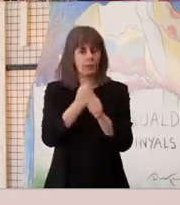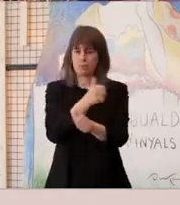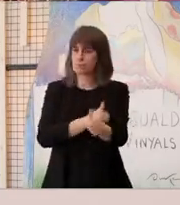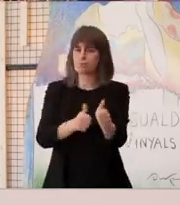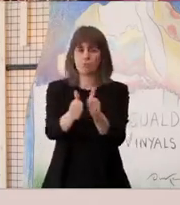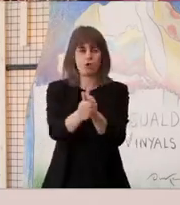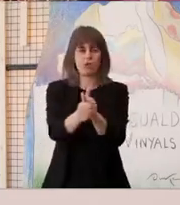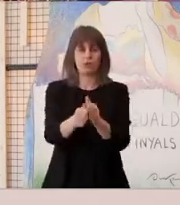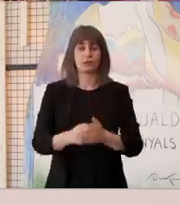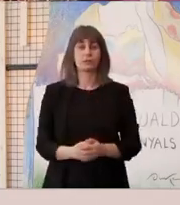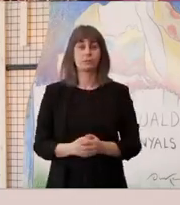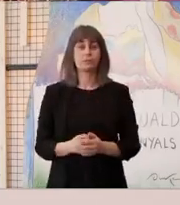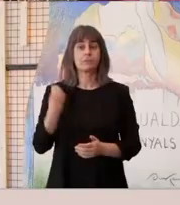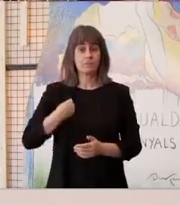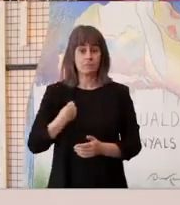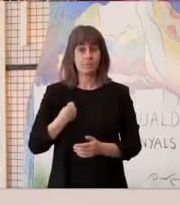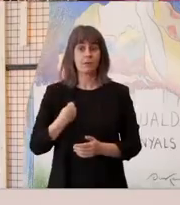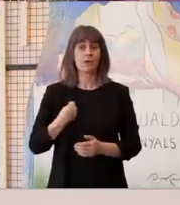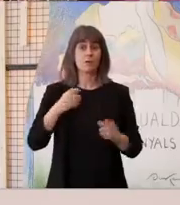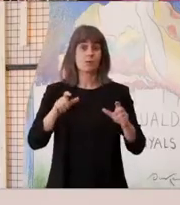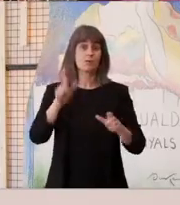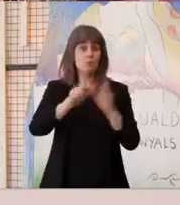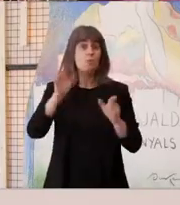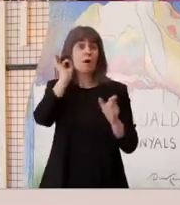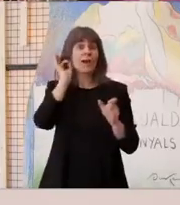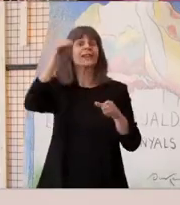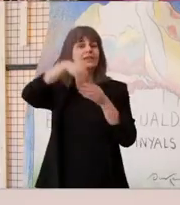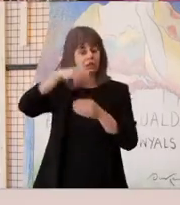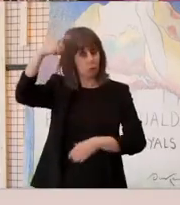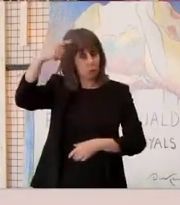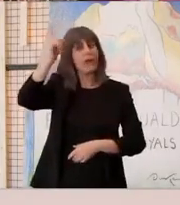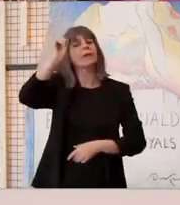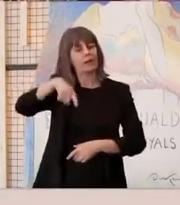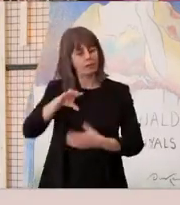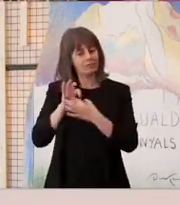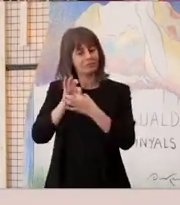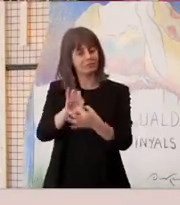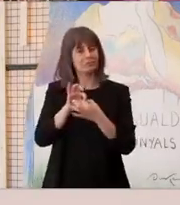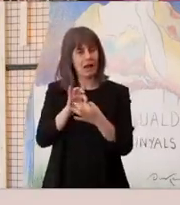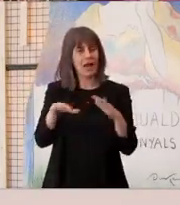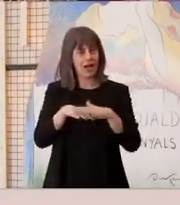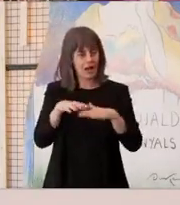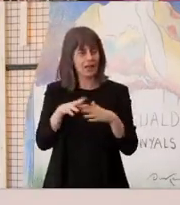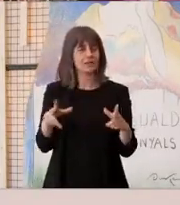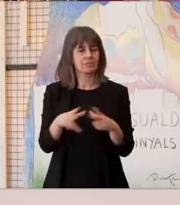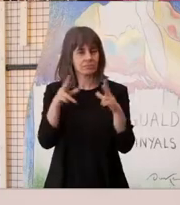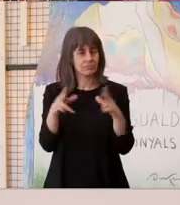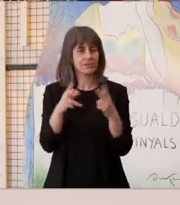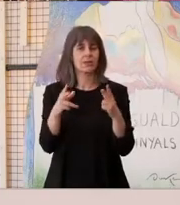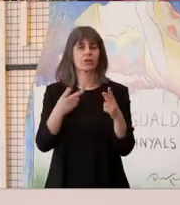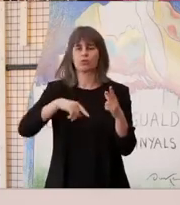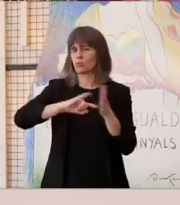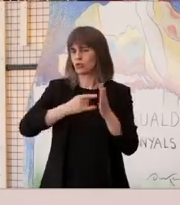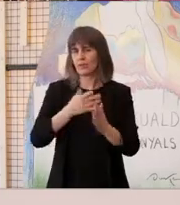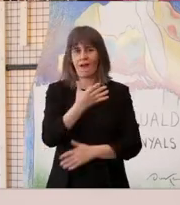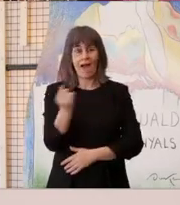creando redes con las mujeres de la cultura tenemos muchísimos somos muy conscientes que la cultura tiene un